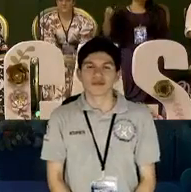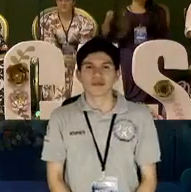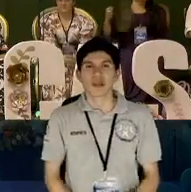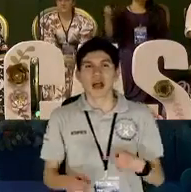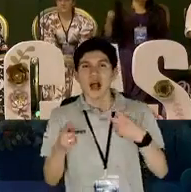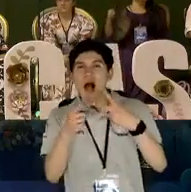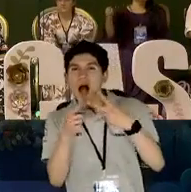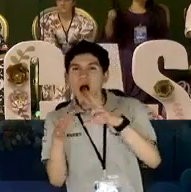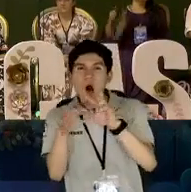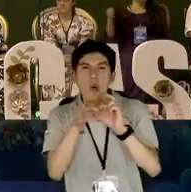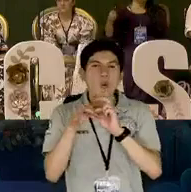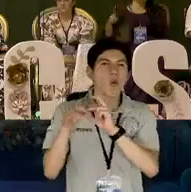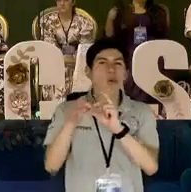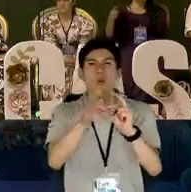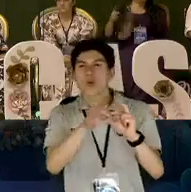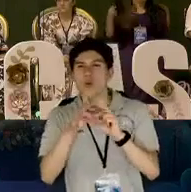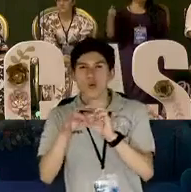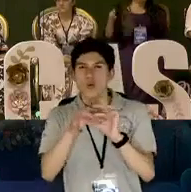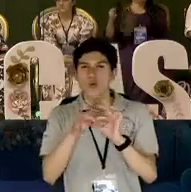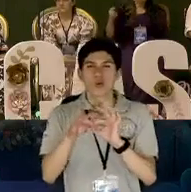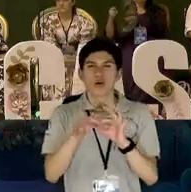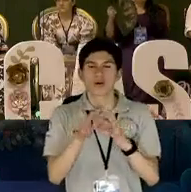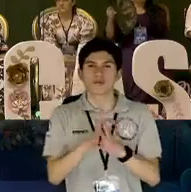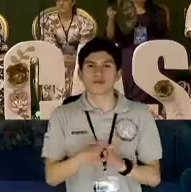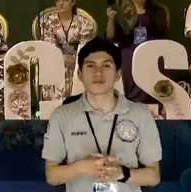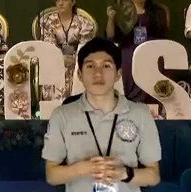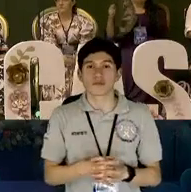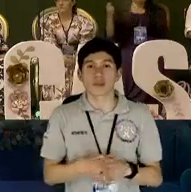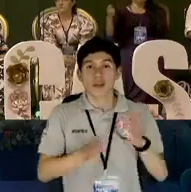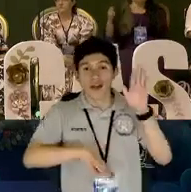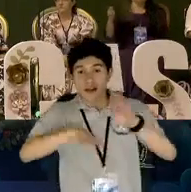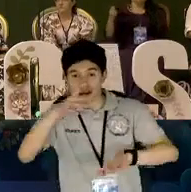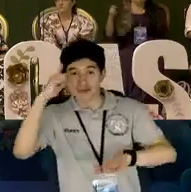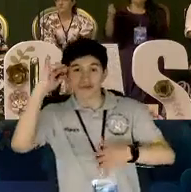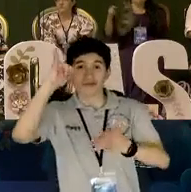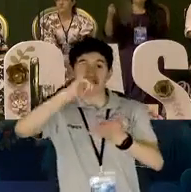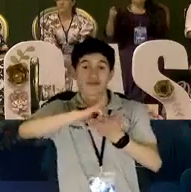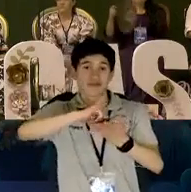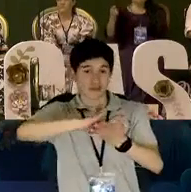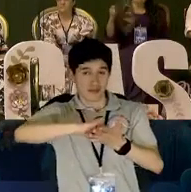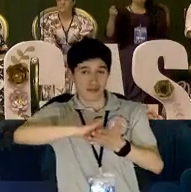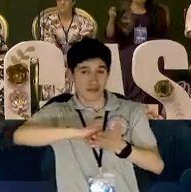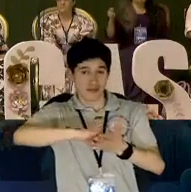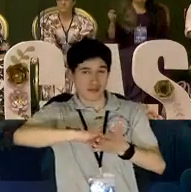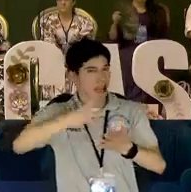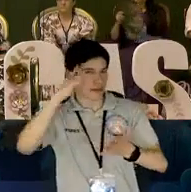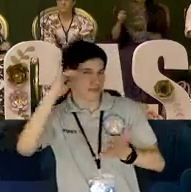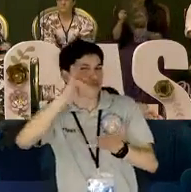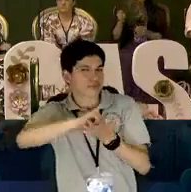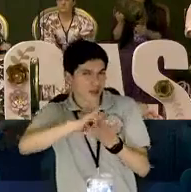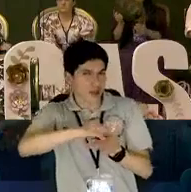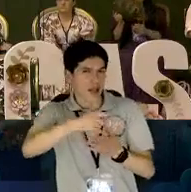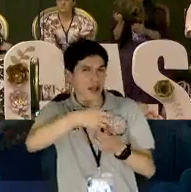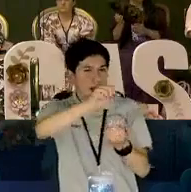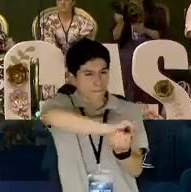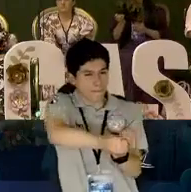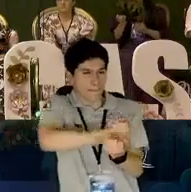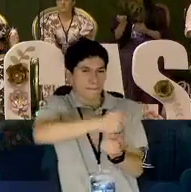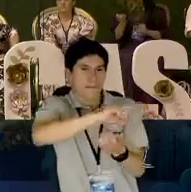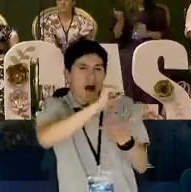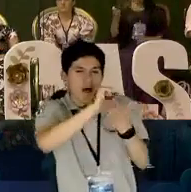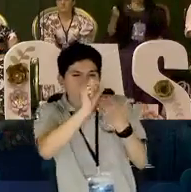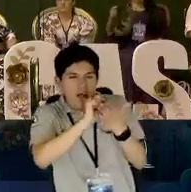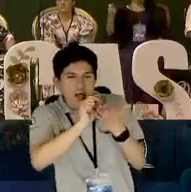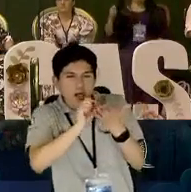esencia, gloria al Señor. Se piensa, se cree que el salmista escribe este libro cuando tal vez allí es el único momento,